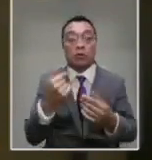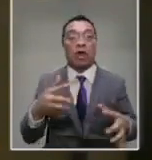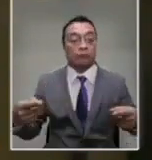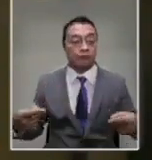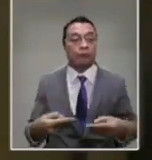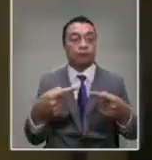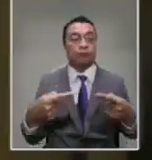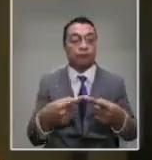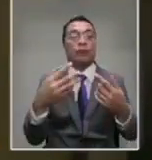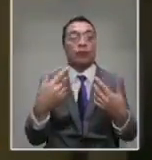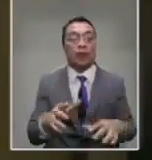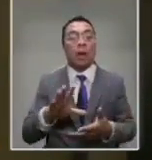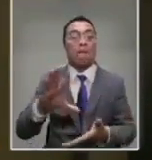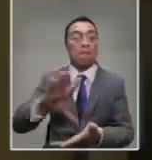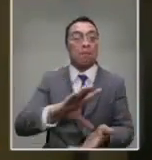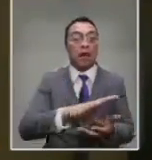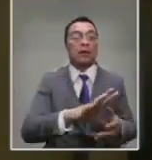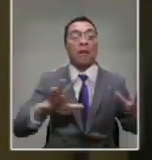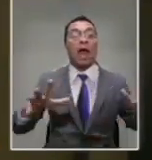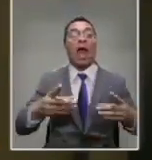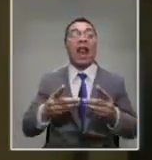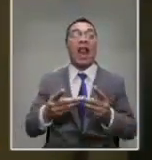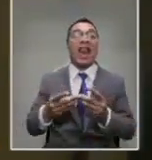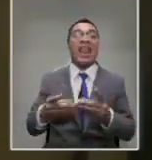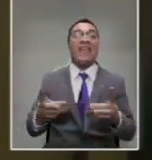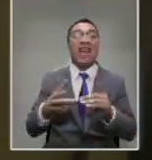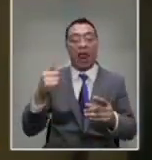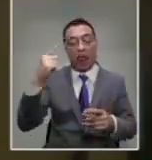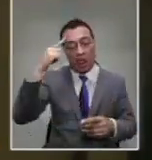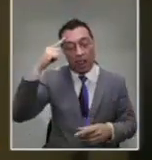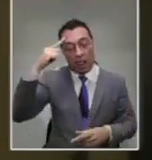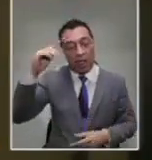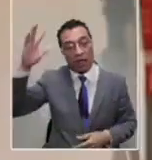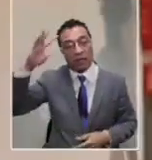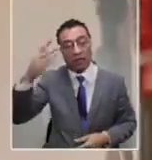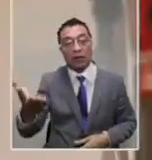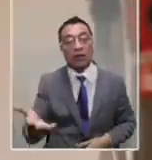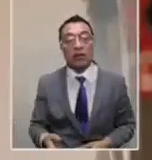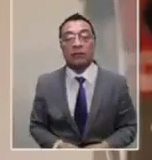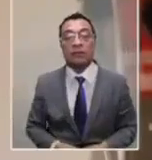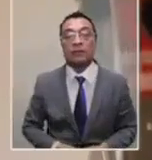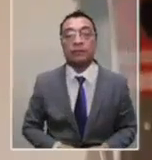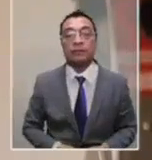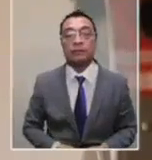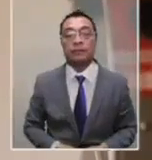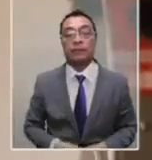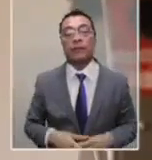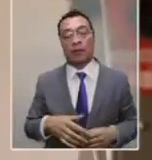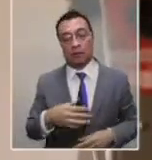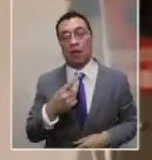en el conflicto que ya se está generando en Europa, en países que son mucho más liberales desde el punto de vista ideológico? Sí, ahí hay